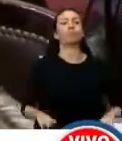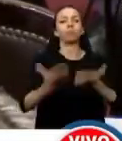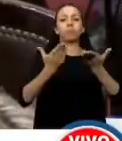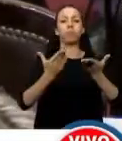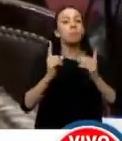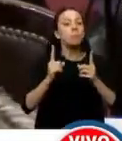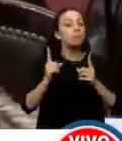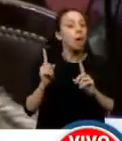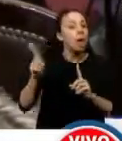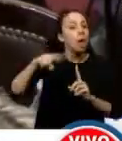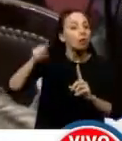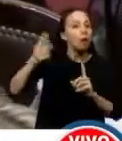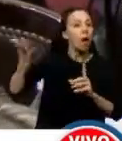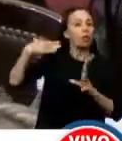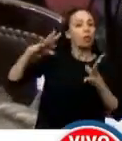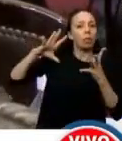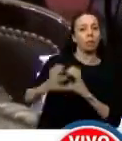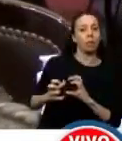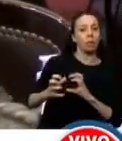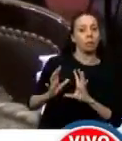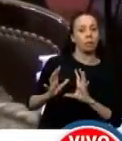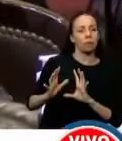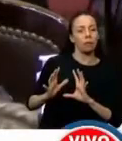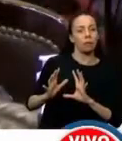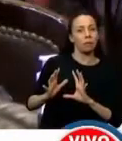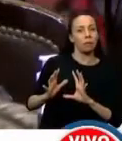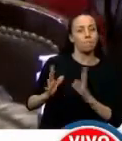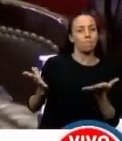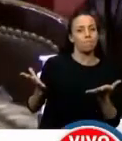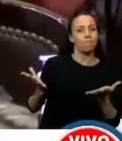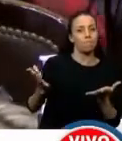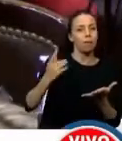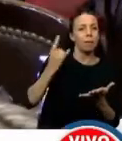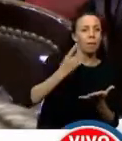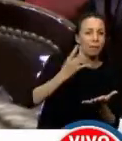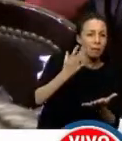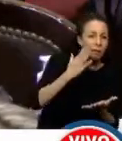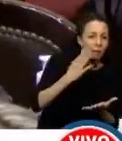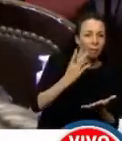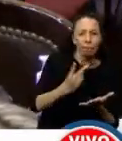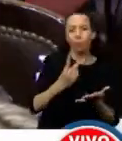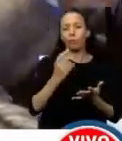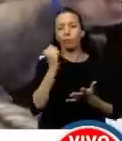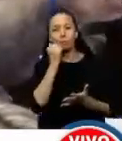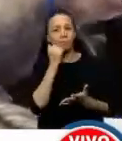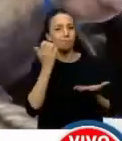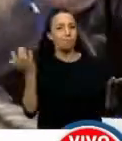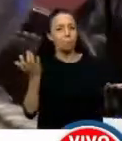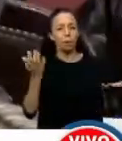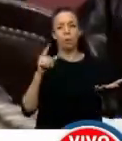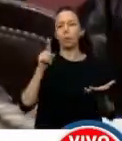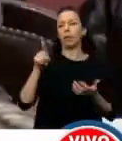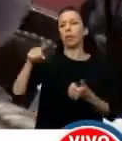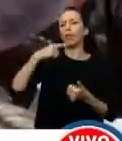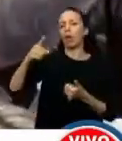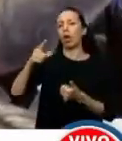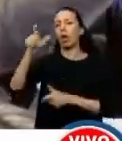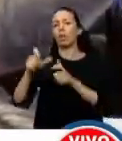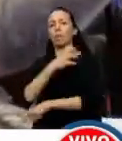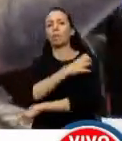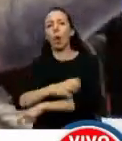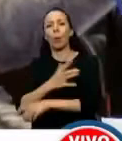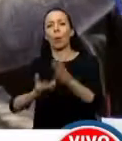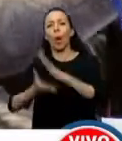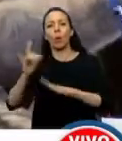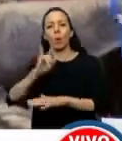dentro del Frente de Todos, entre tantos otros, son los comentarios de la vicepresidenta y sus allegados en torno al ataque que padeció en su oficina, en su despacho.